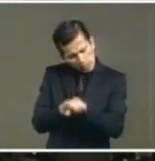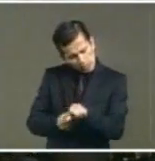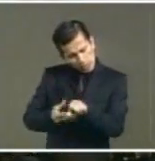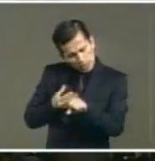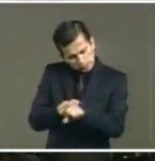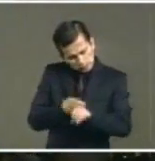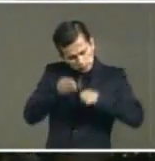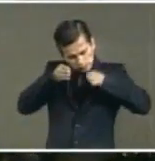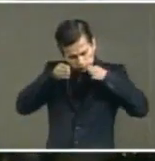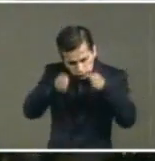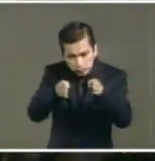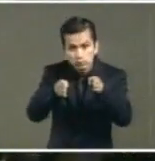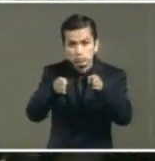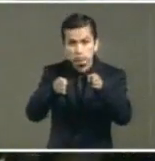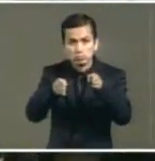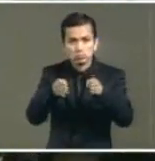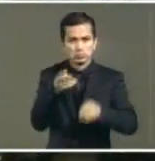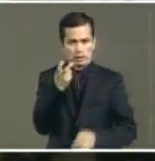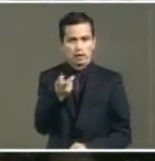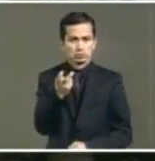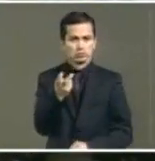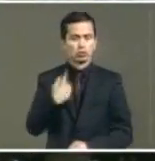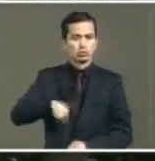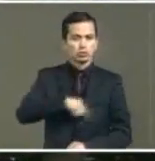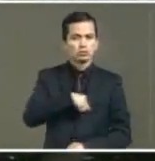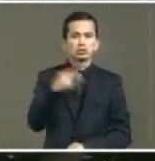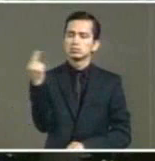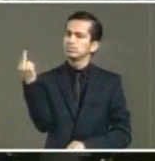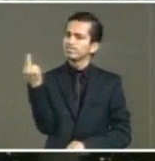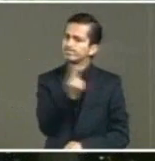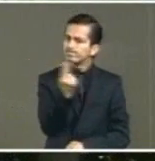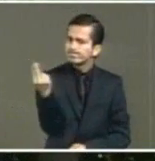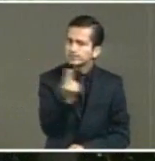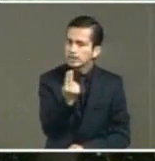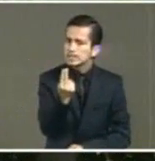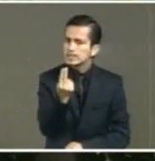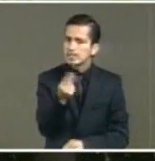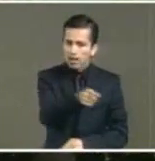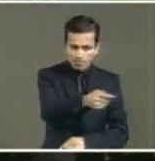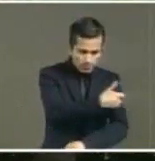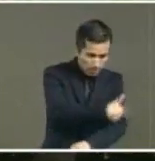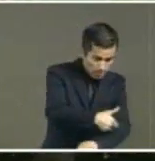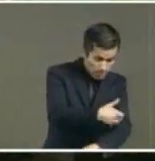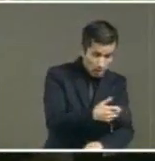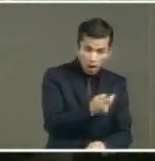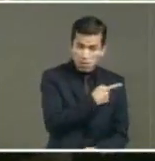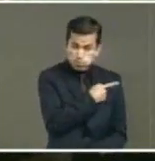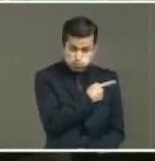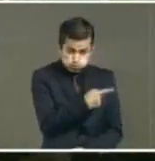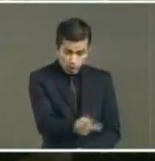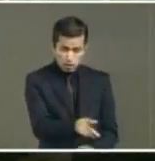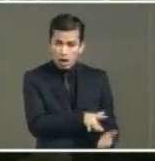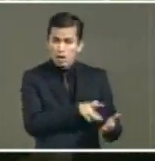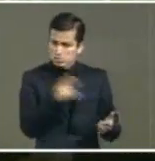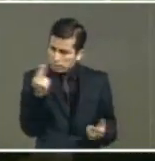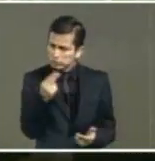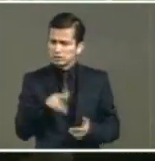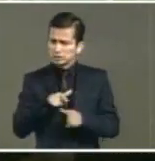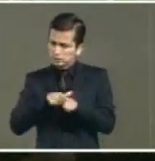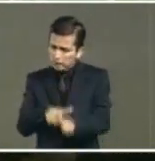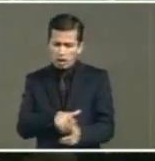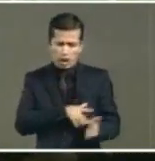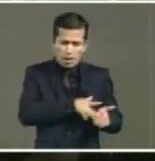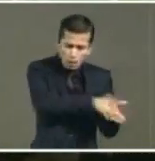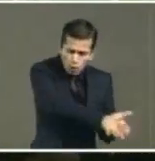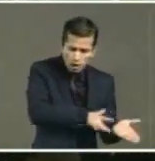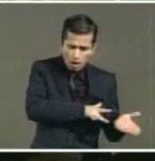tanto, mientras eso ocurre, es necesario sostener los apoyos a las familias más pobres con los programas que tenemos y